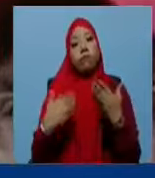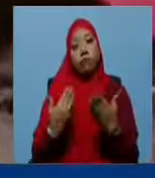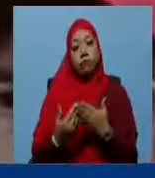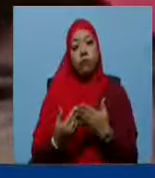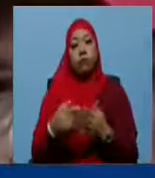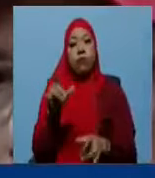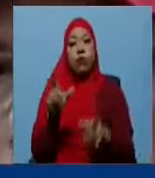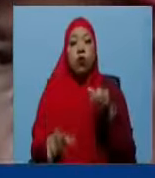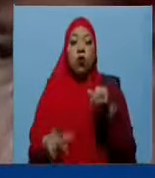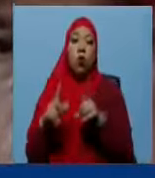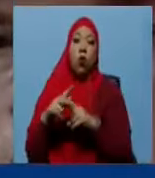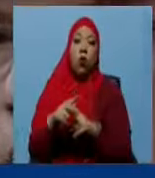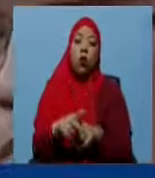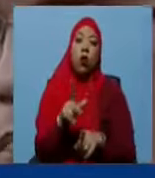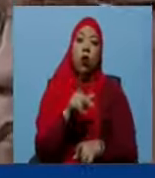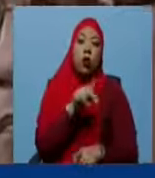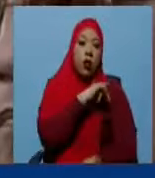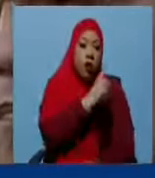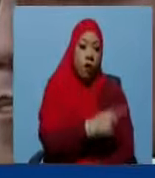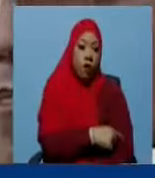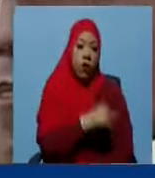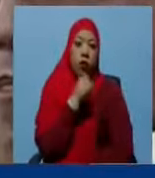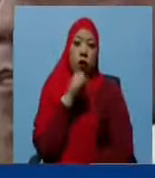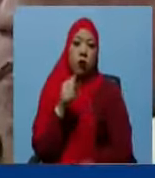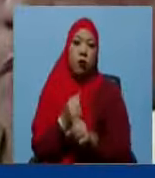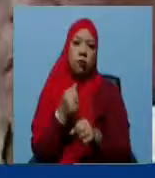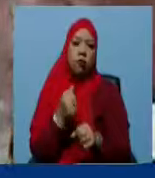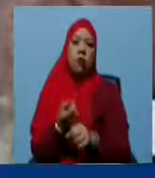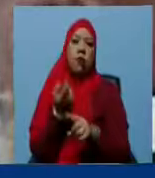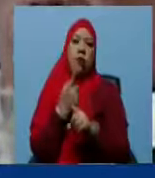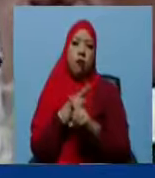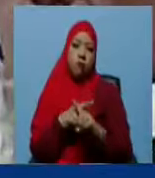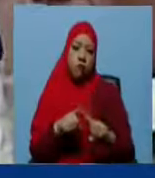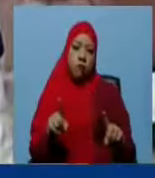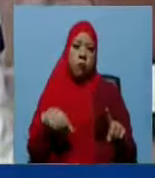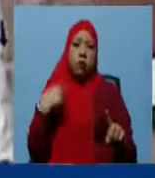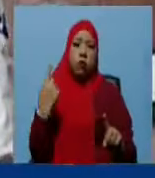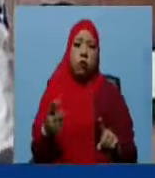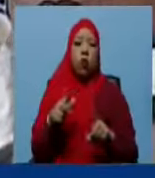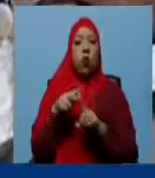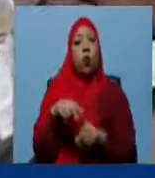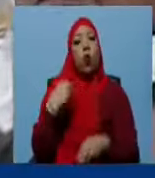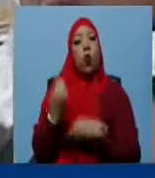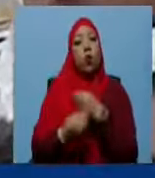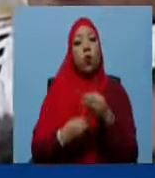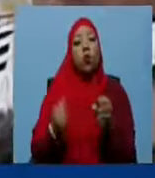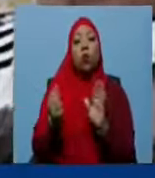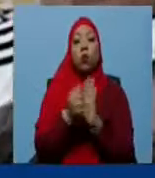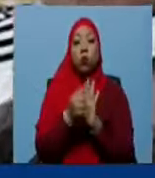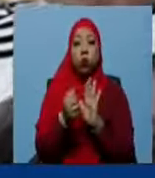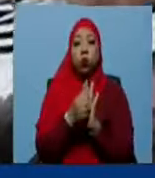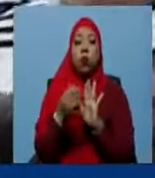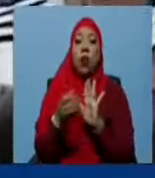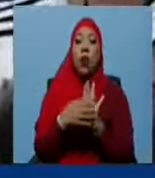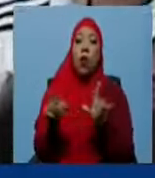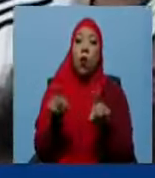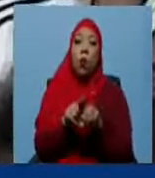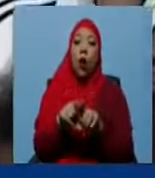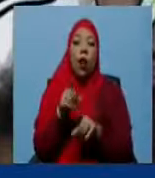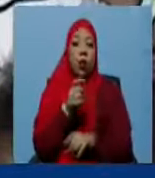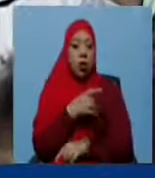dice que sí se dominaba por la fuerza, pero luego de instaurar como los golpes tipo de Pinochet,